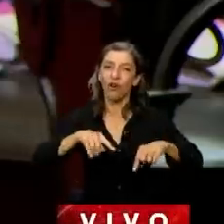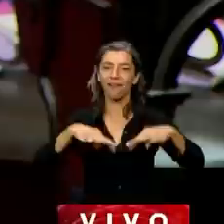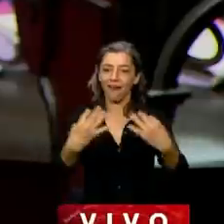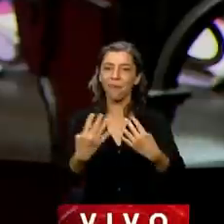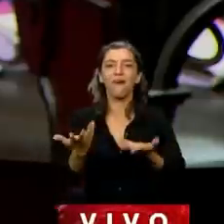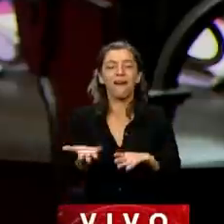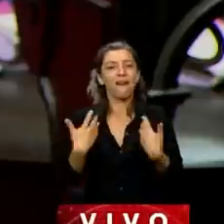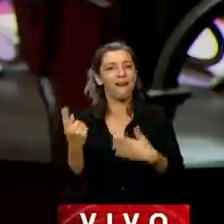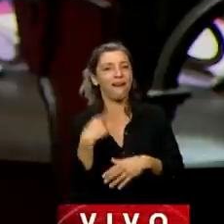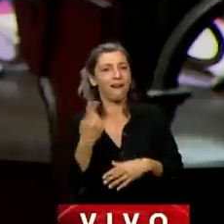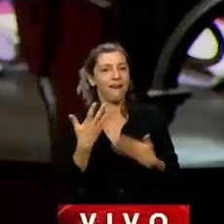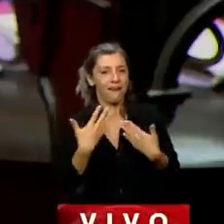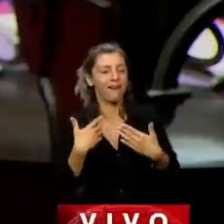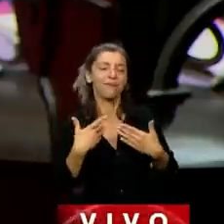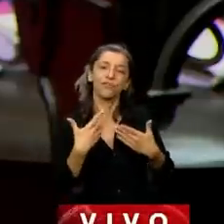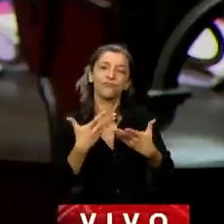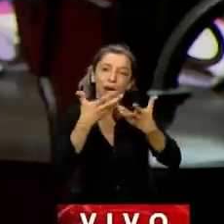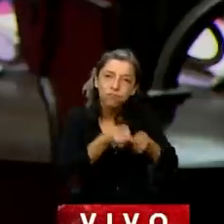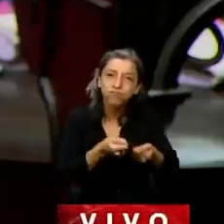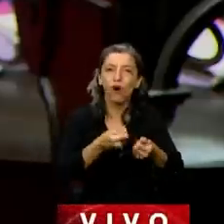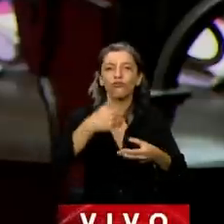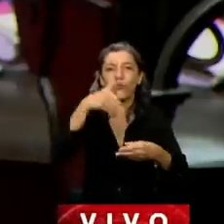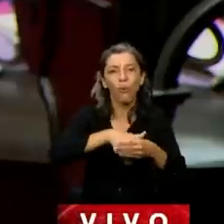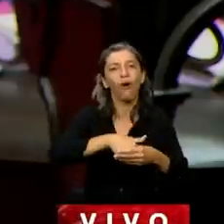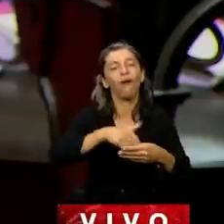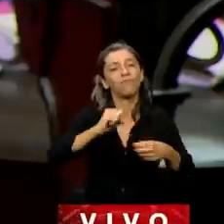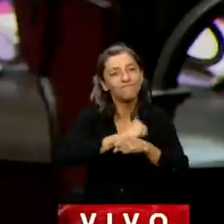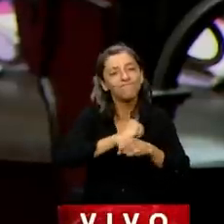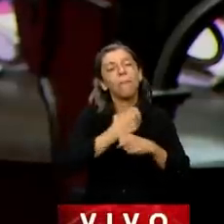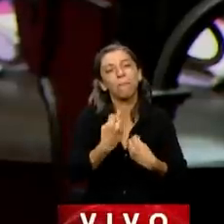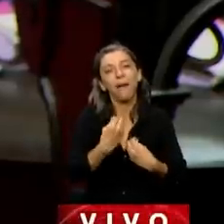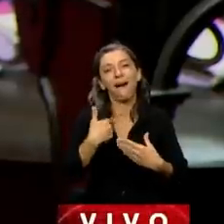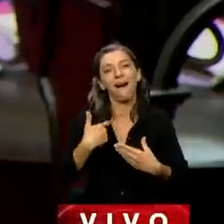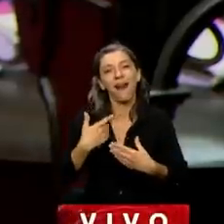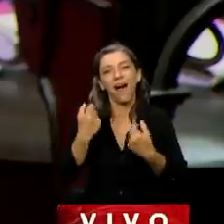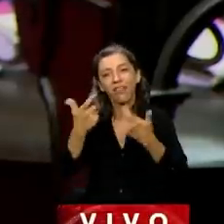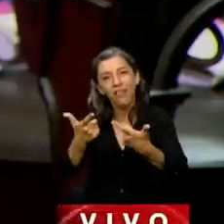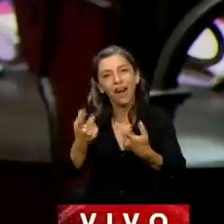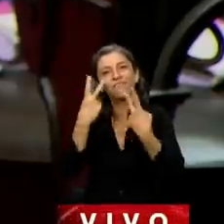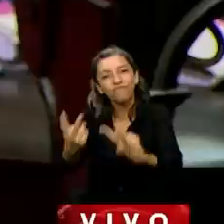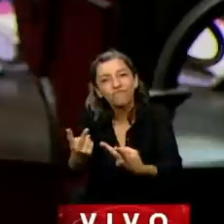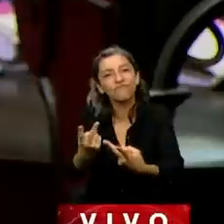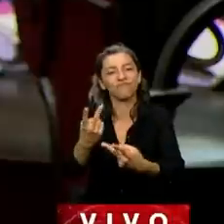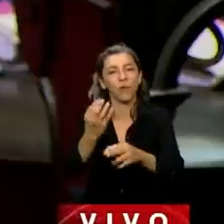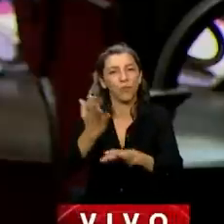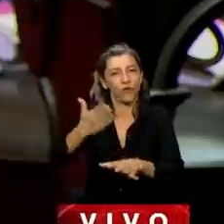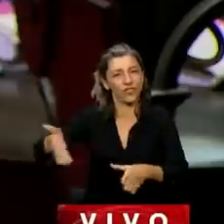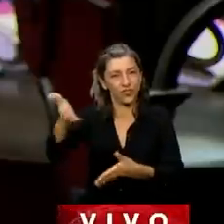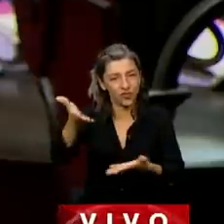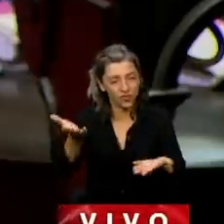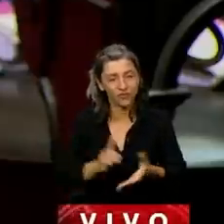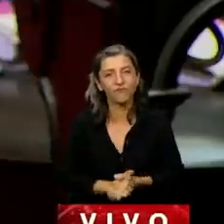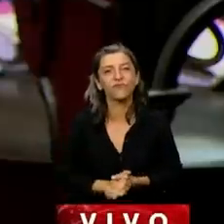acompañar la jerarquización y la valorización de esta profesión. La práctica de